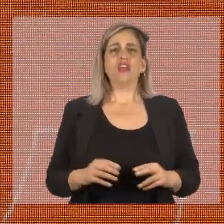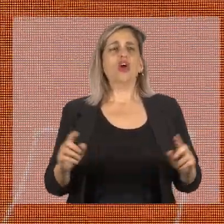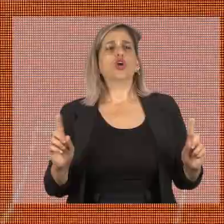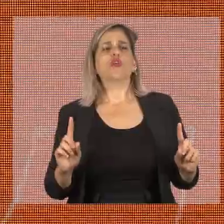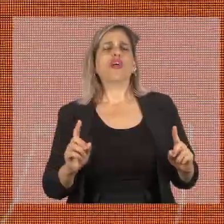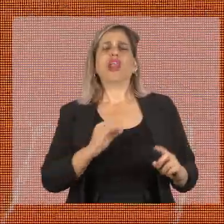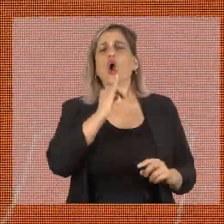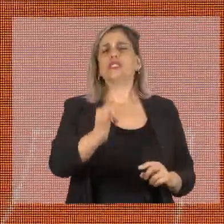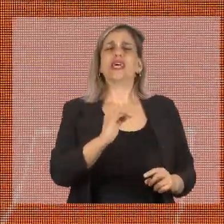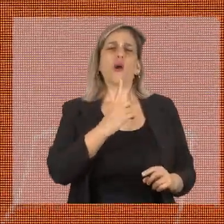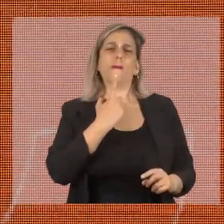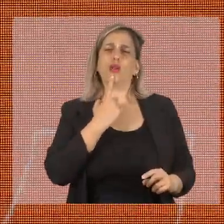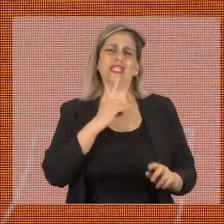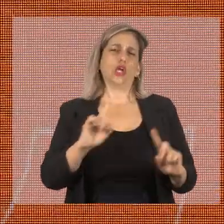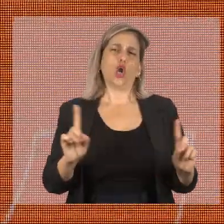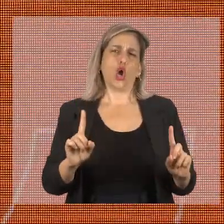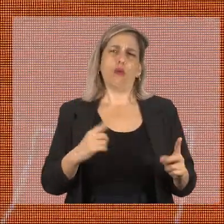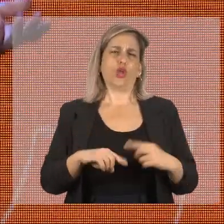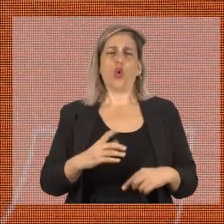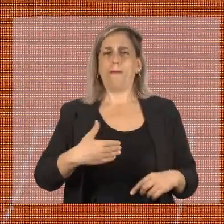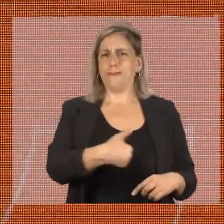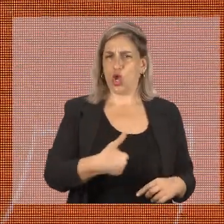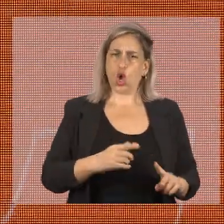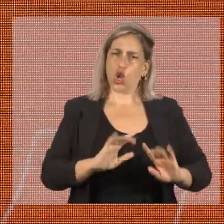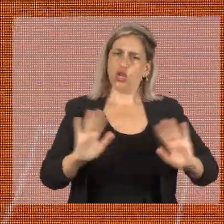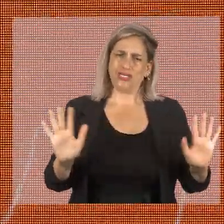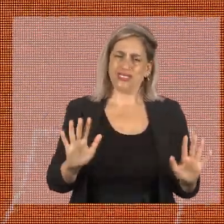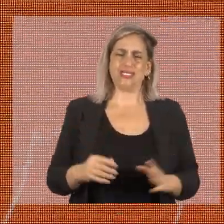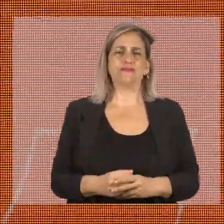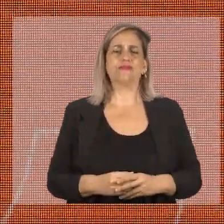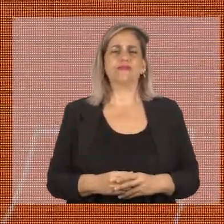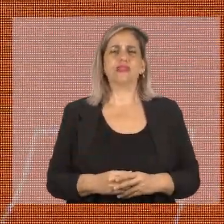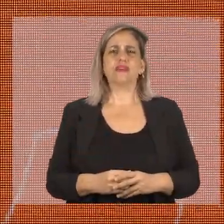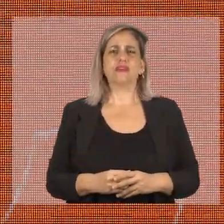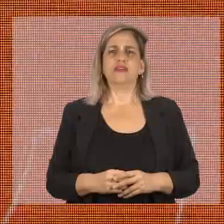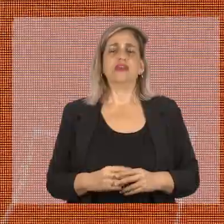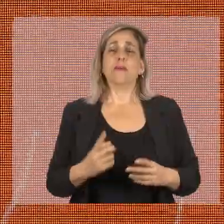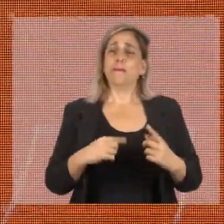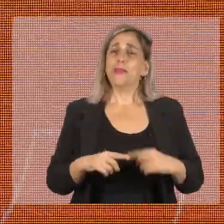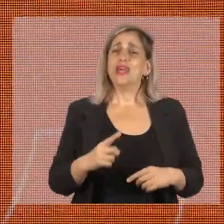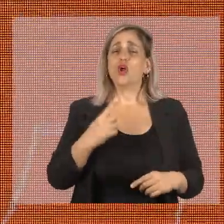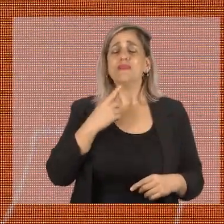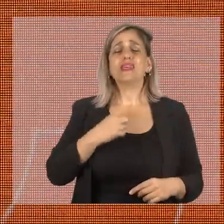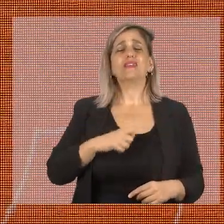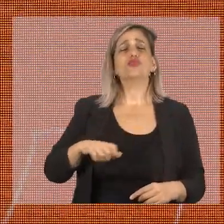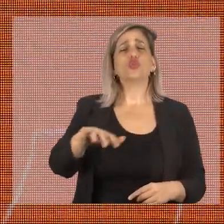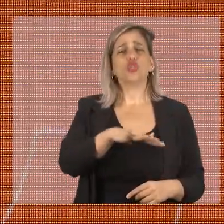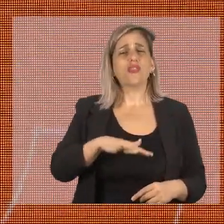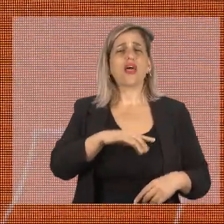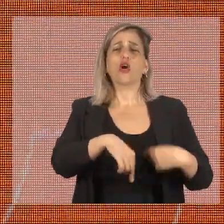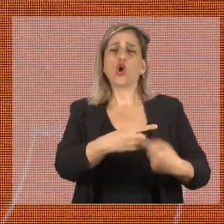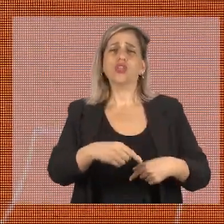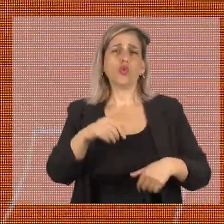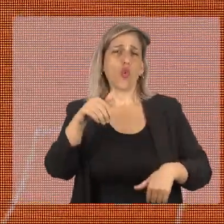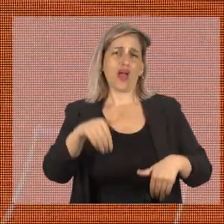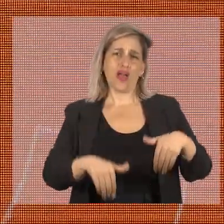no le voy a dar consejo a los políticos porque no es mi rol y aparte no lo van a seguir, que la sociedad siga eligiendo,